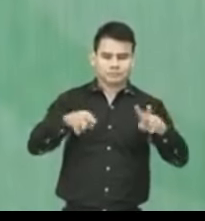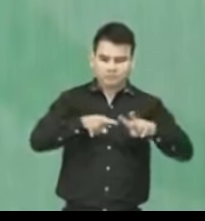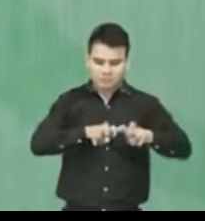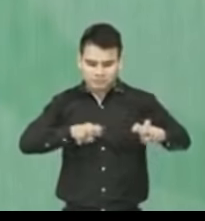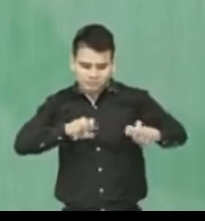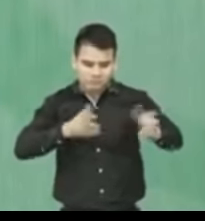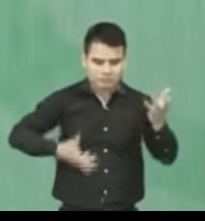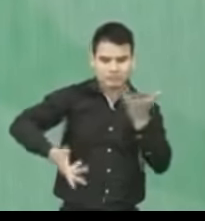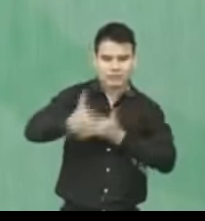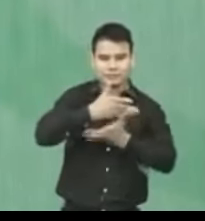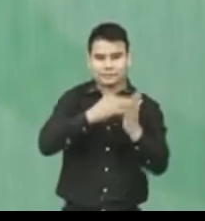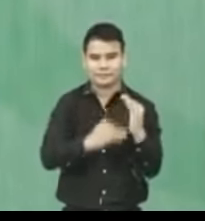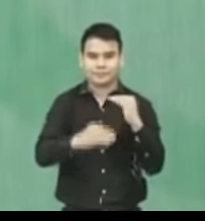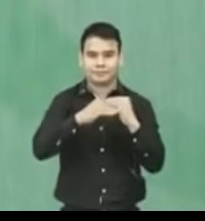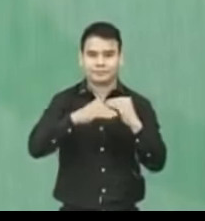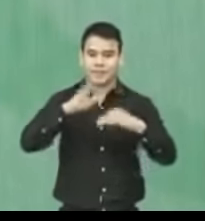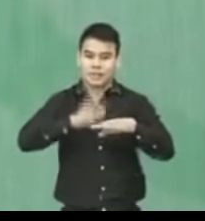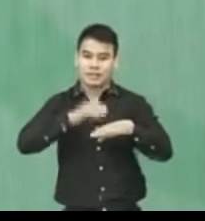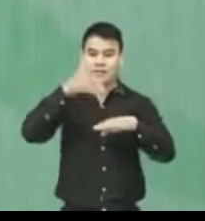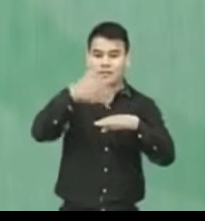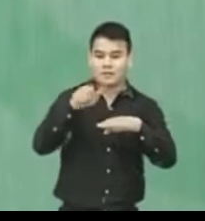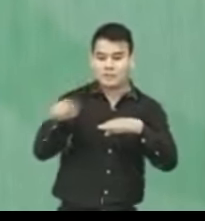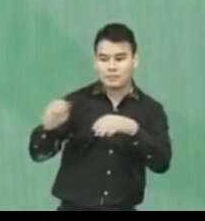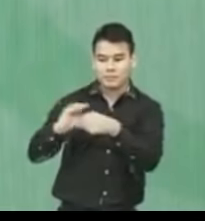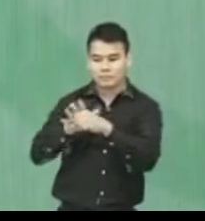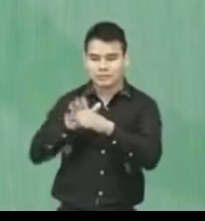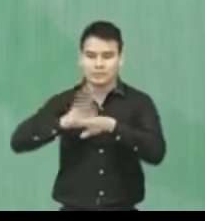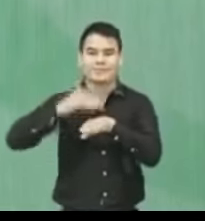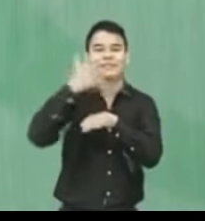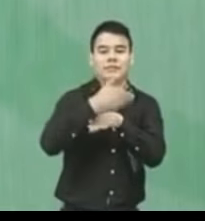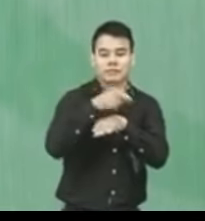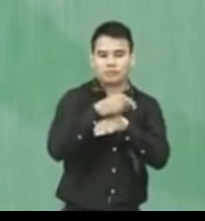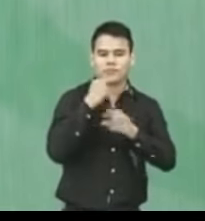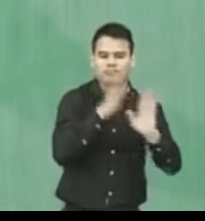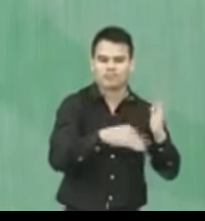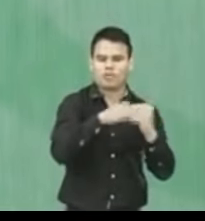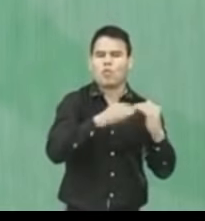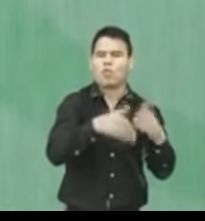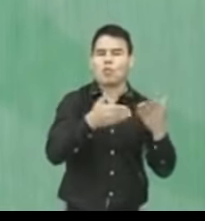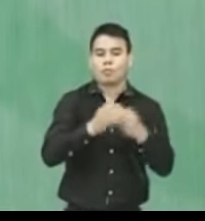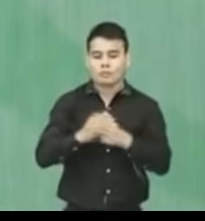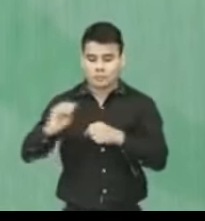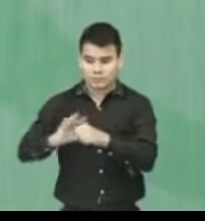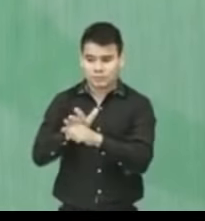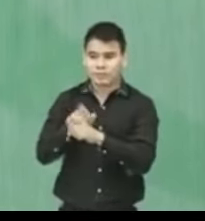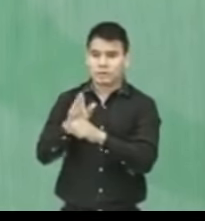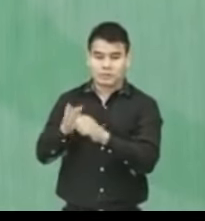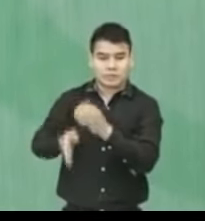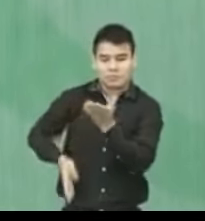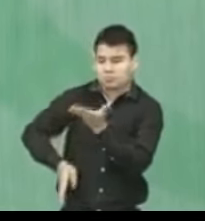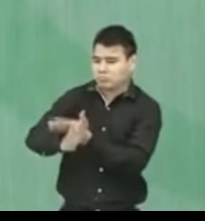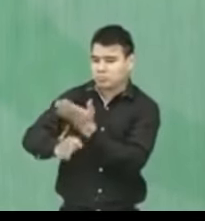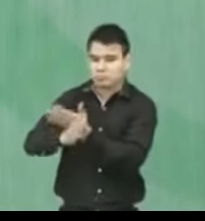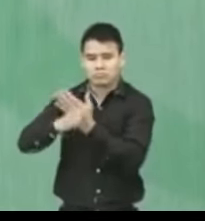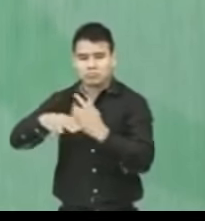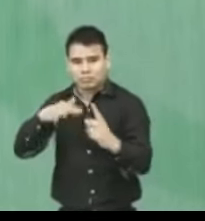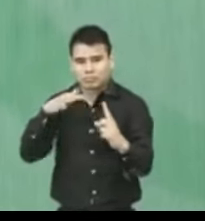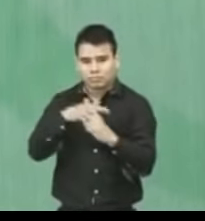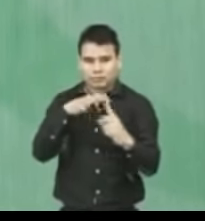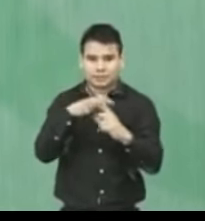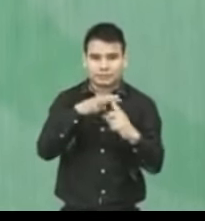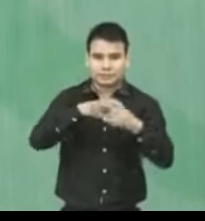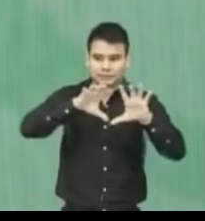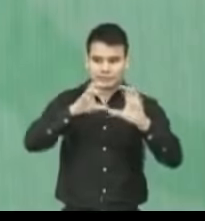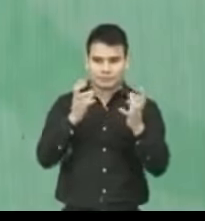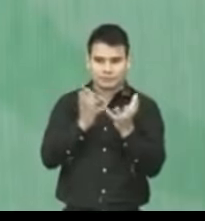después de la pandemia la pandemia no se ha ido la pandemia sigue golpeando al mundo y vemos